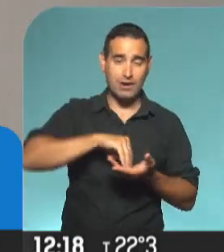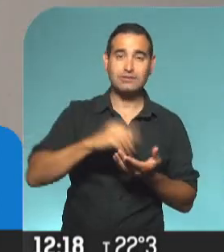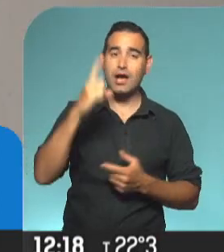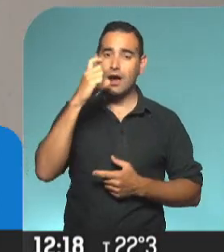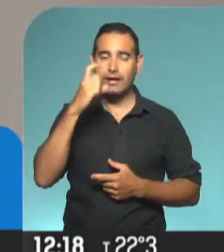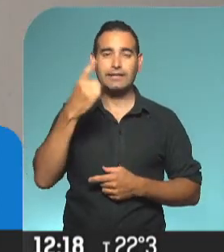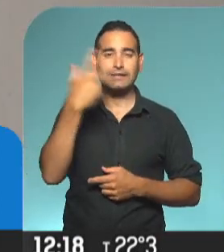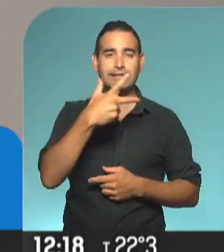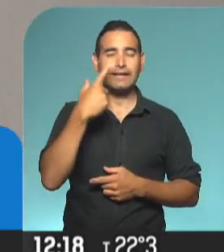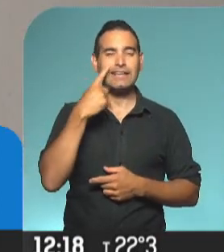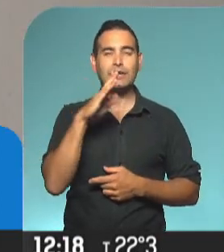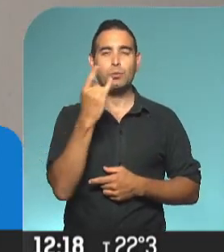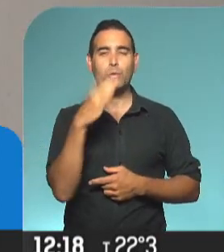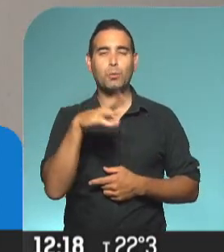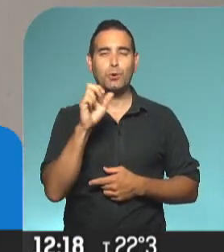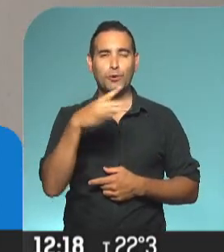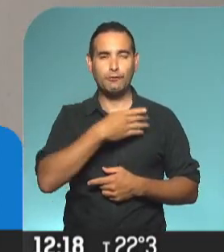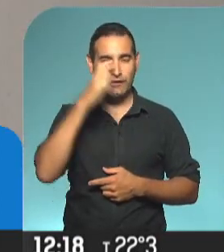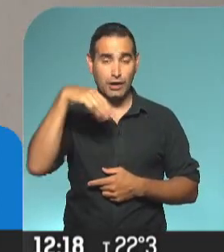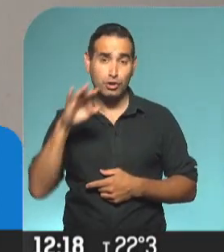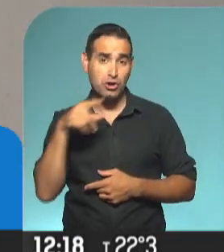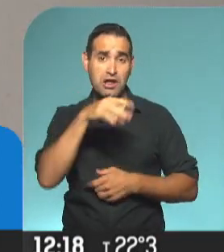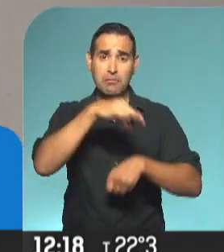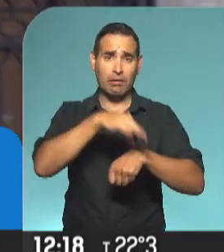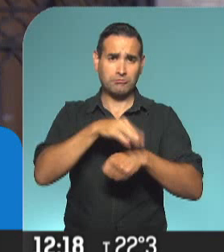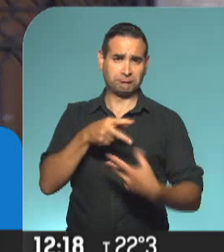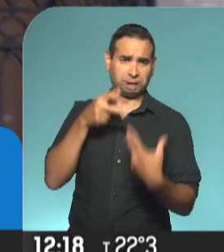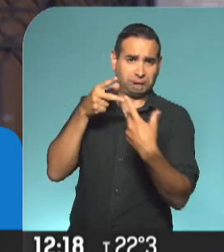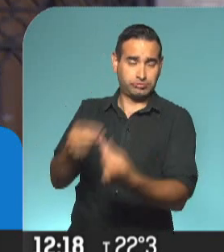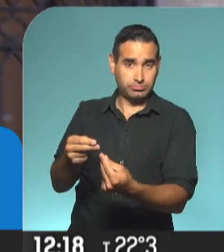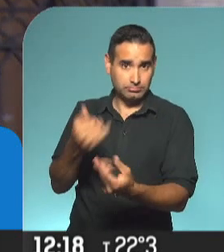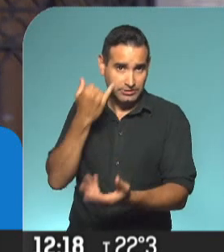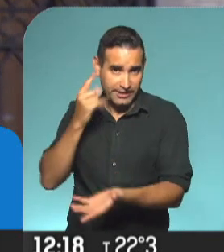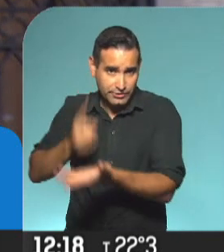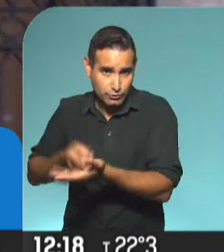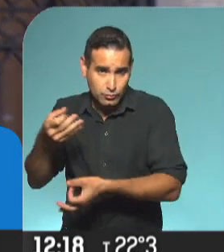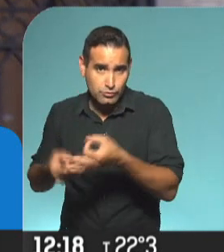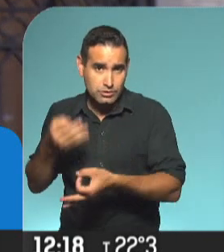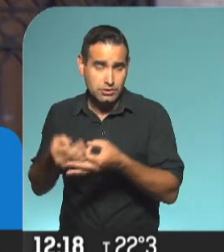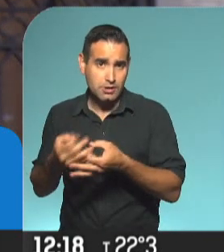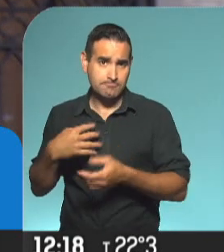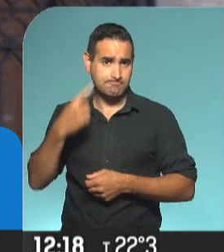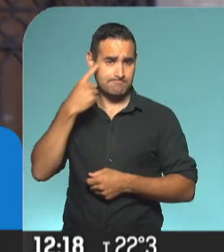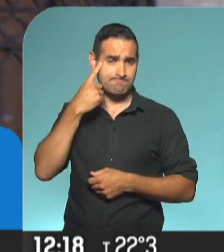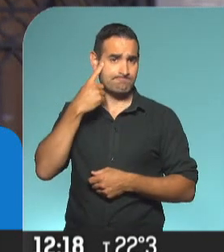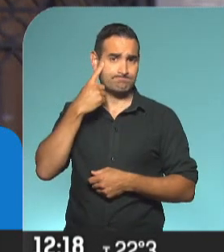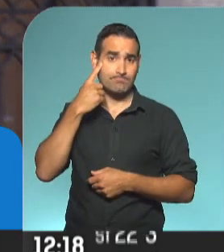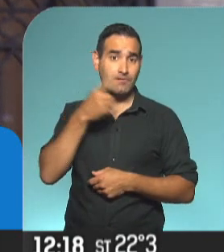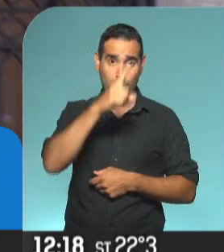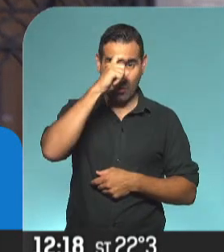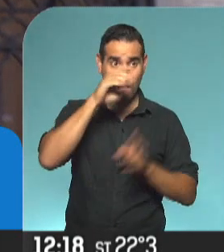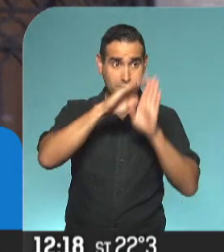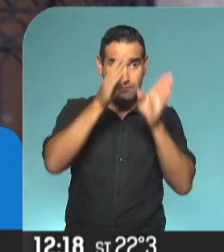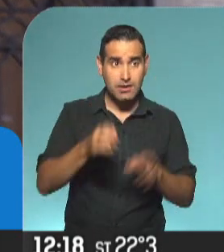El sanatorio Otamendi desoyó esa manda judicial. Entendemos que desde este punto de vista el sanatorio